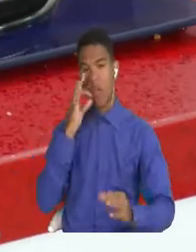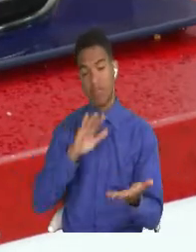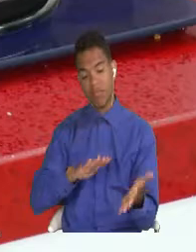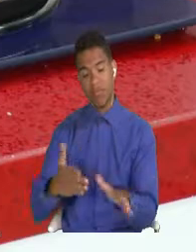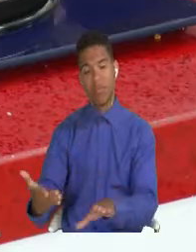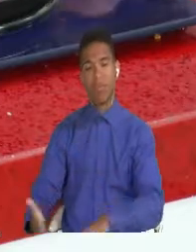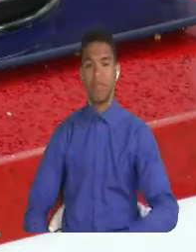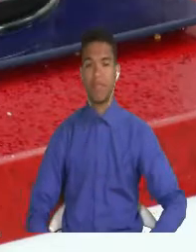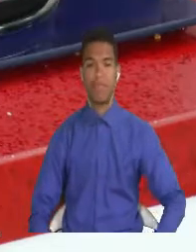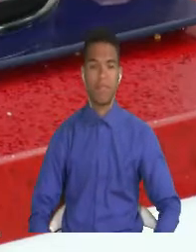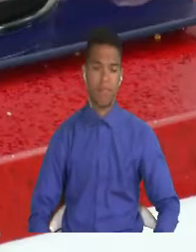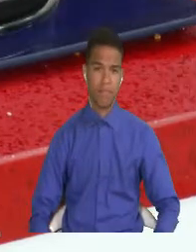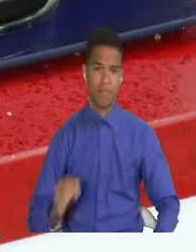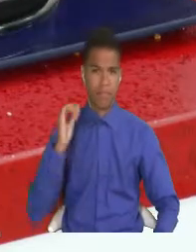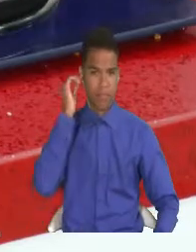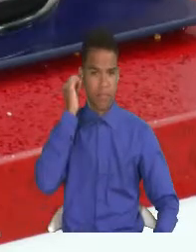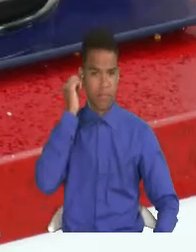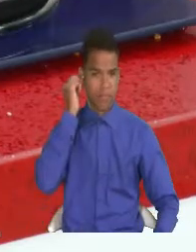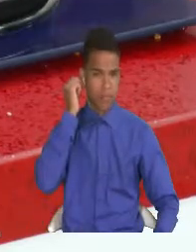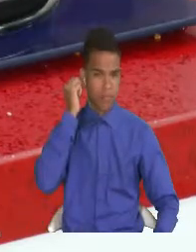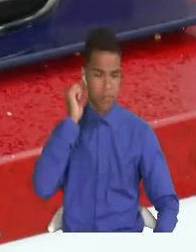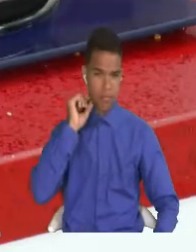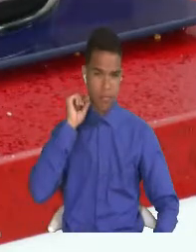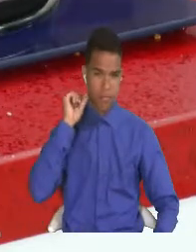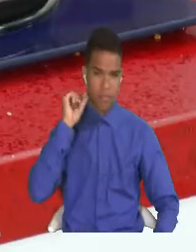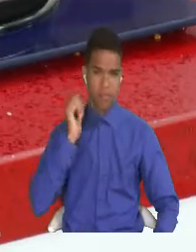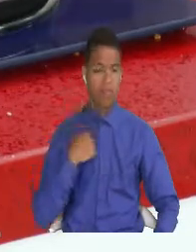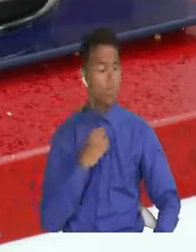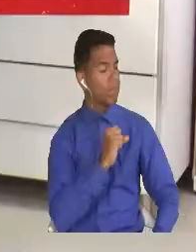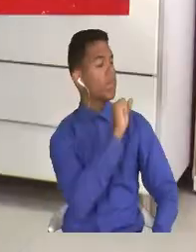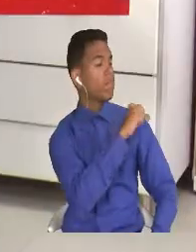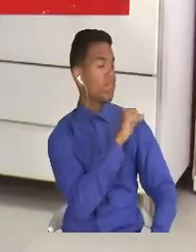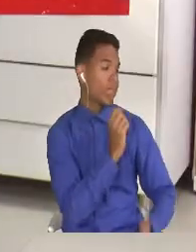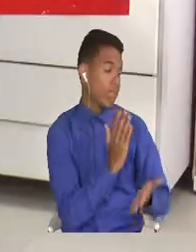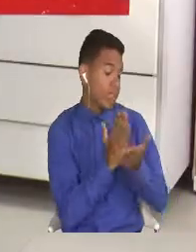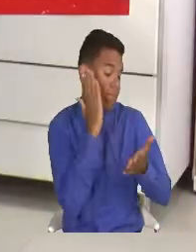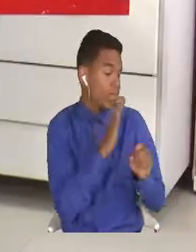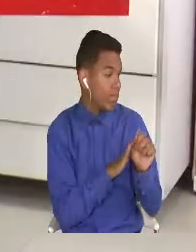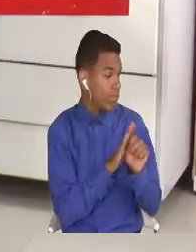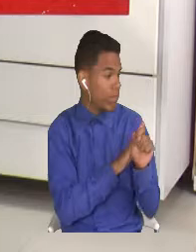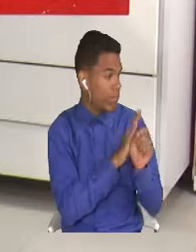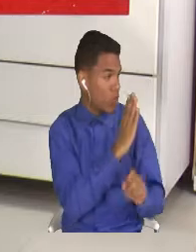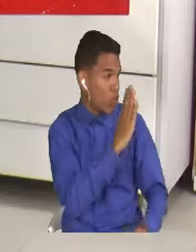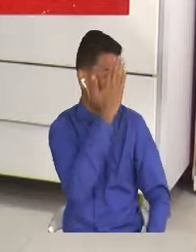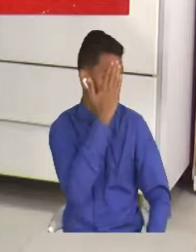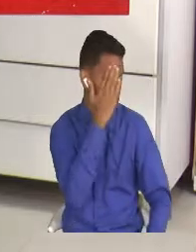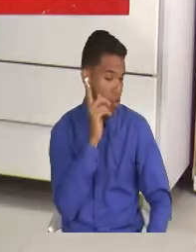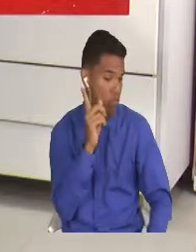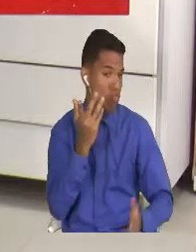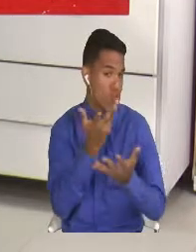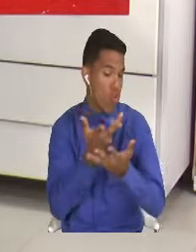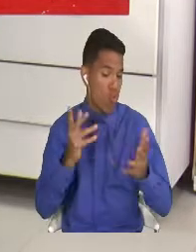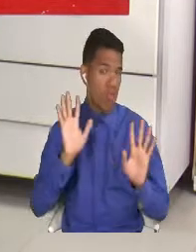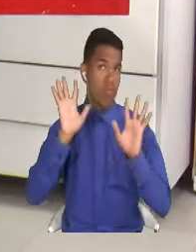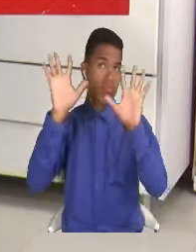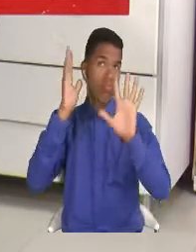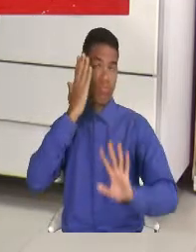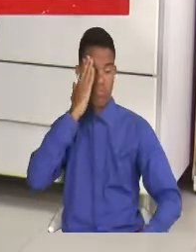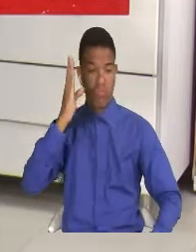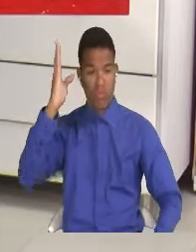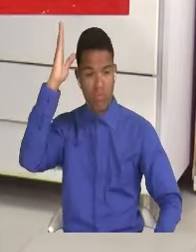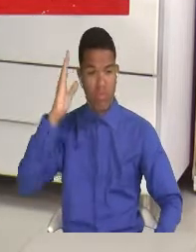Martín Elías. Sí, mi Roche, eso es una situación que se presentó y... pero bueno, Dios sabe cómo hace sus cosas. Sí, entonces, señor. No hay más